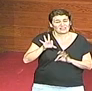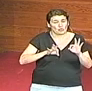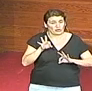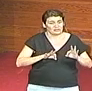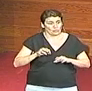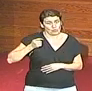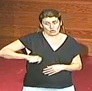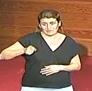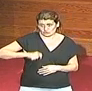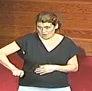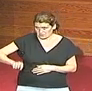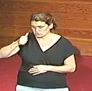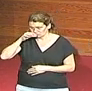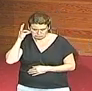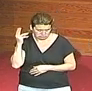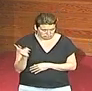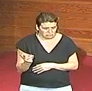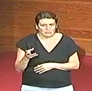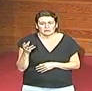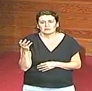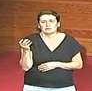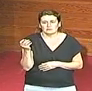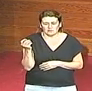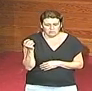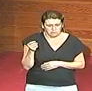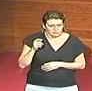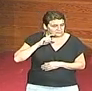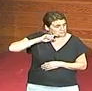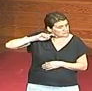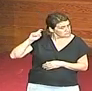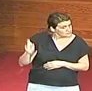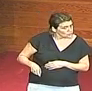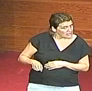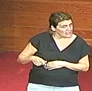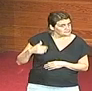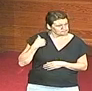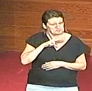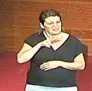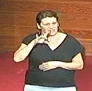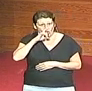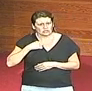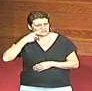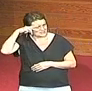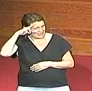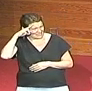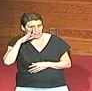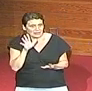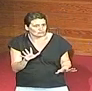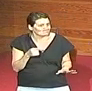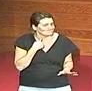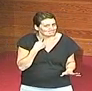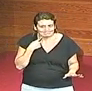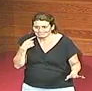profesionales y de las profesionales que está en Ucrania ahora mismo tiene menos de 5 años de experiencia profesional. Perdidísimos.